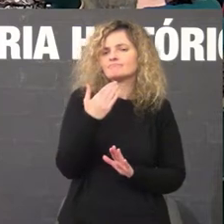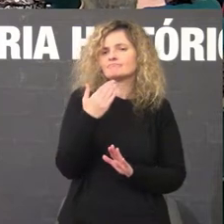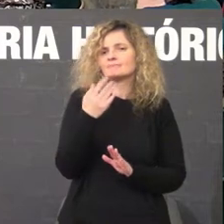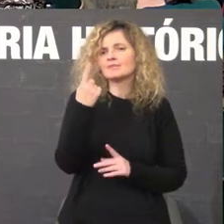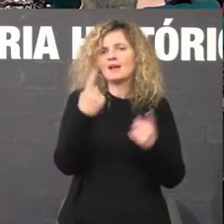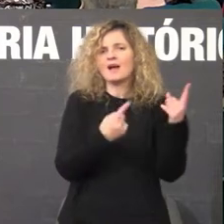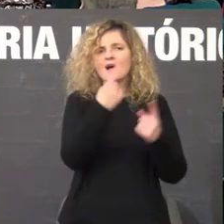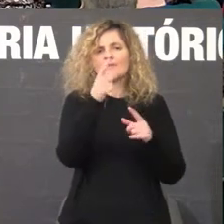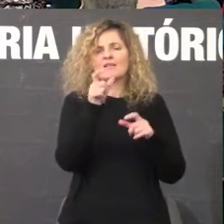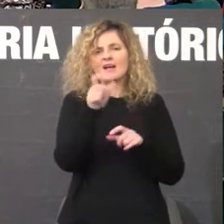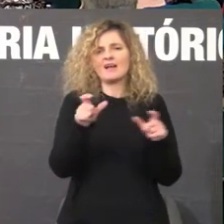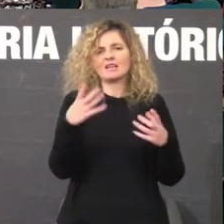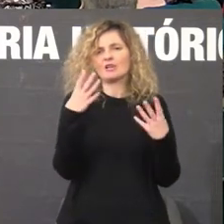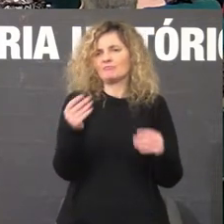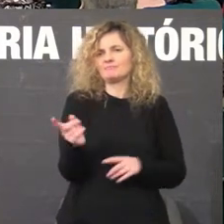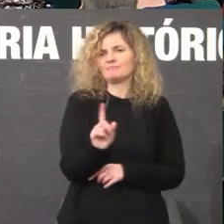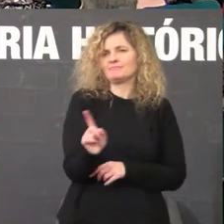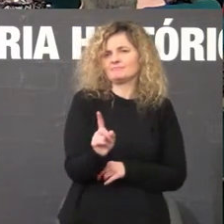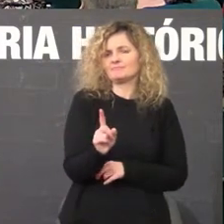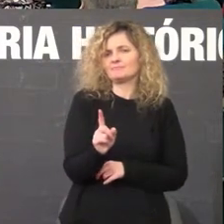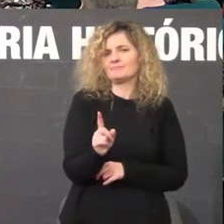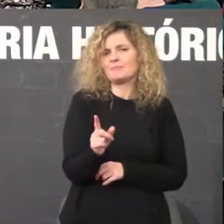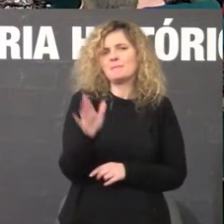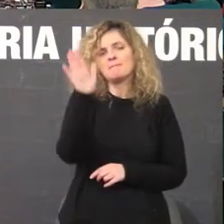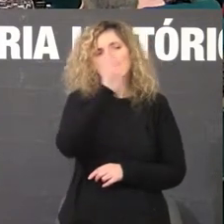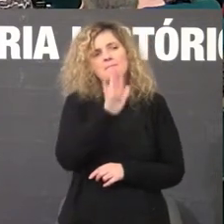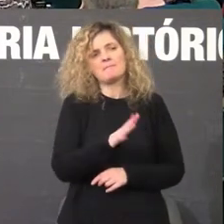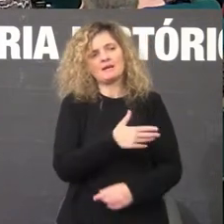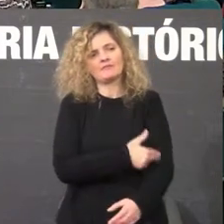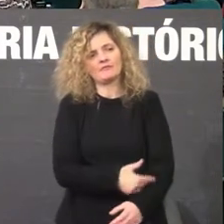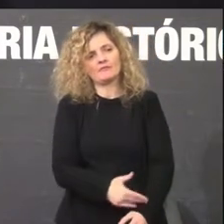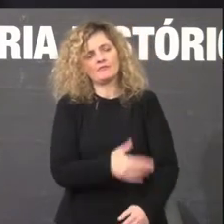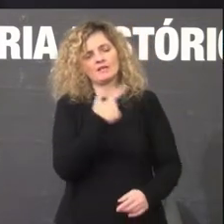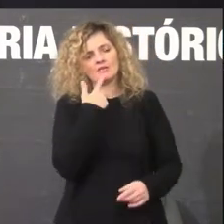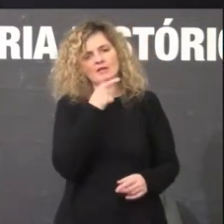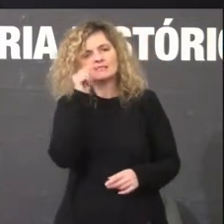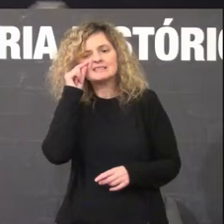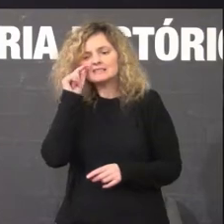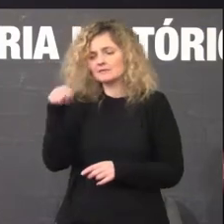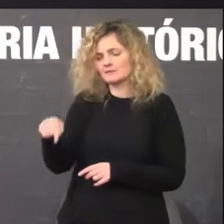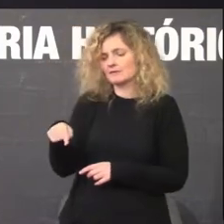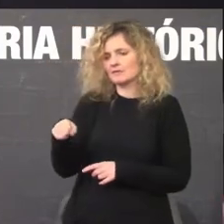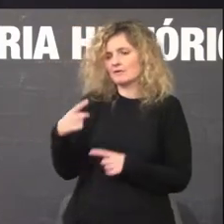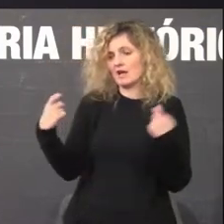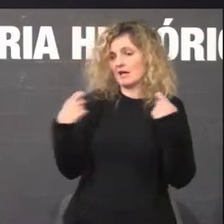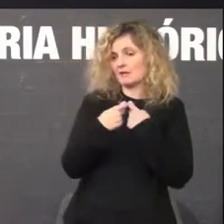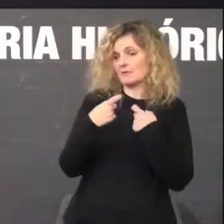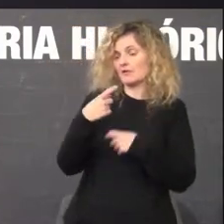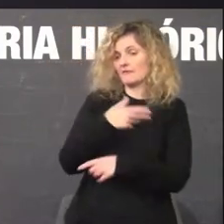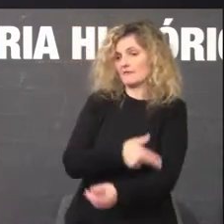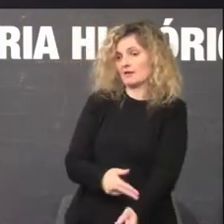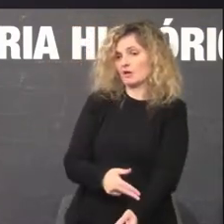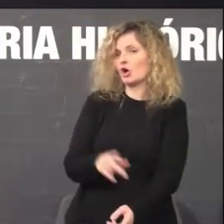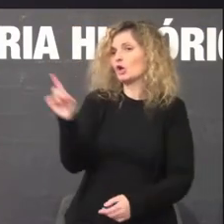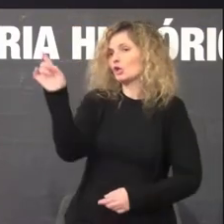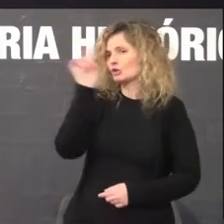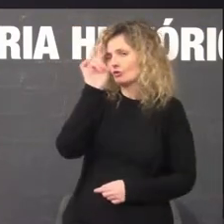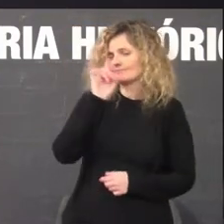que a veces la gente no entiende, porque claro, parece que si Franco le está espiando es que es enemigo de Franco.